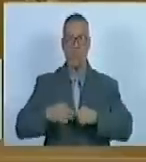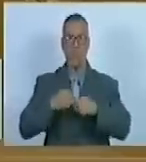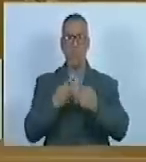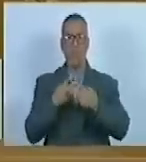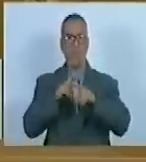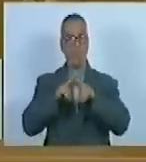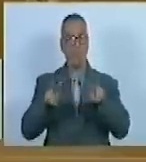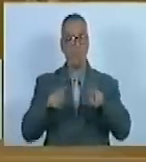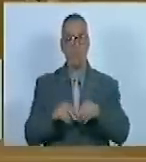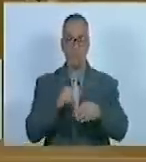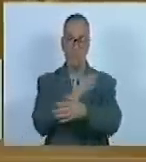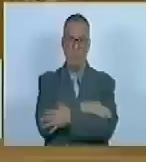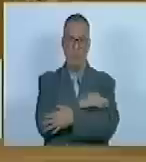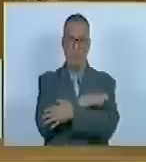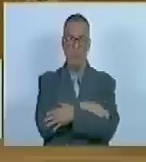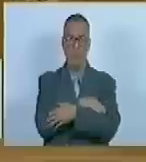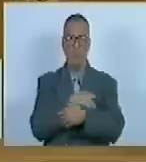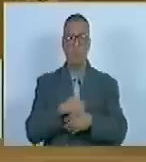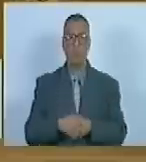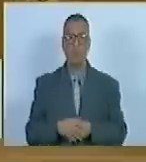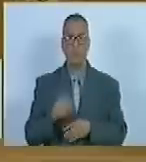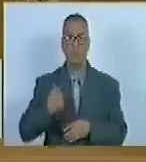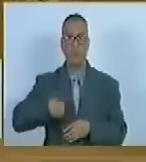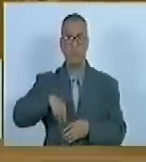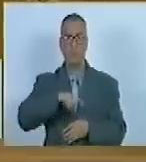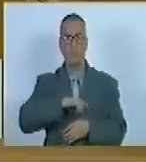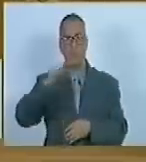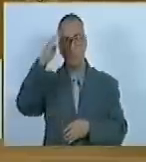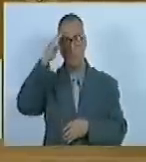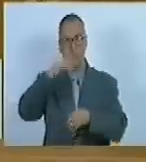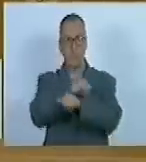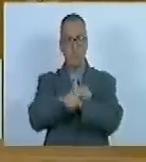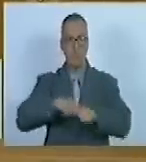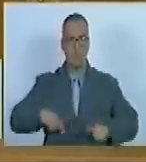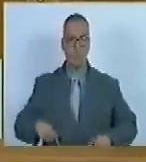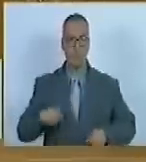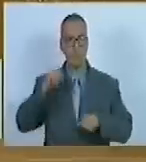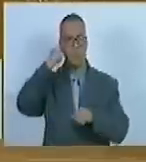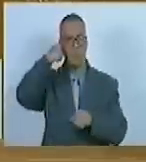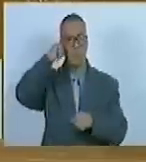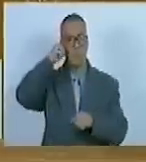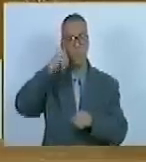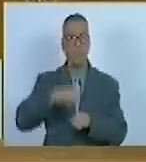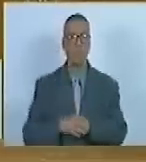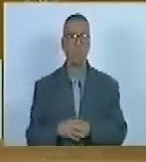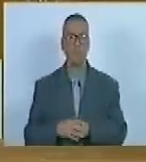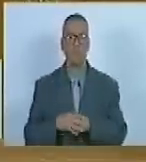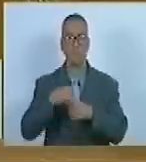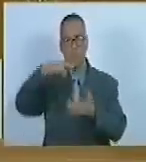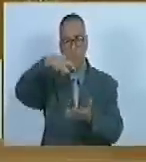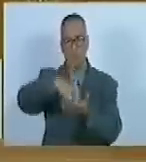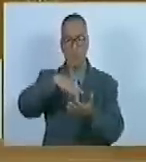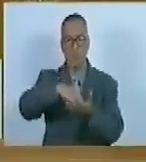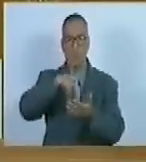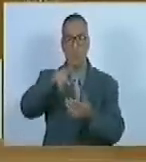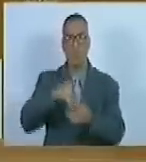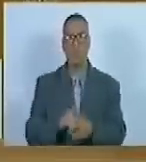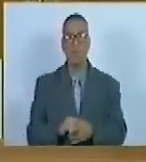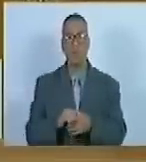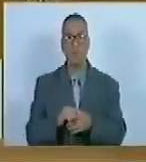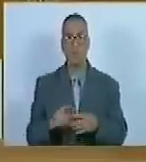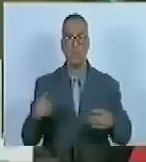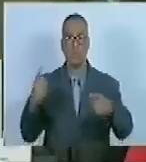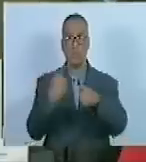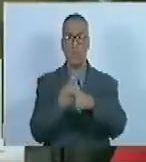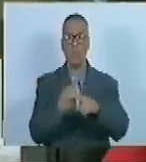paz. Felicitaciones, pues, a nuestro ejército. Recuerden que Carabobo es un cruce